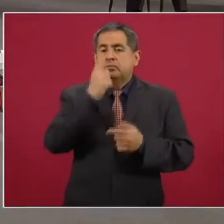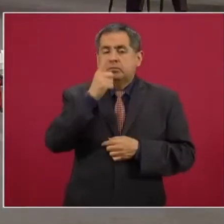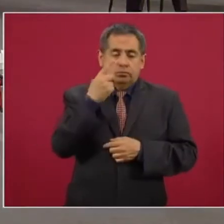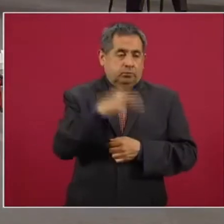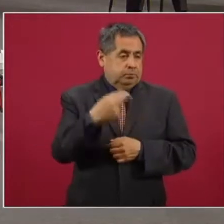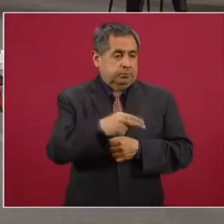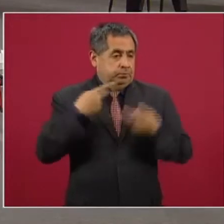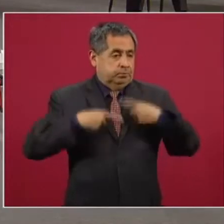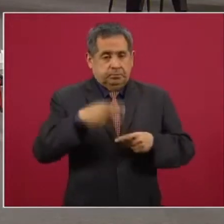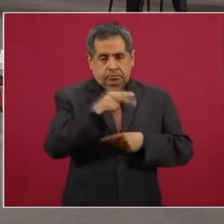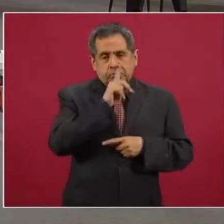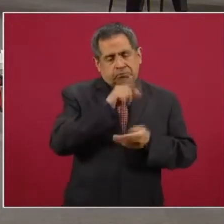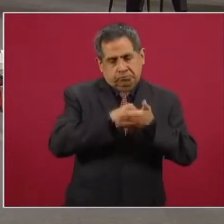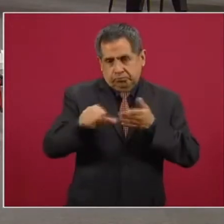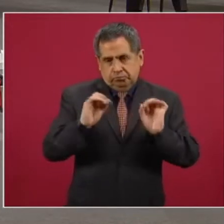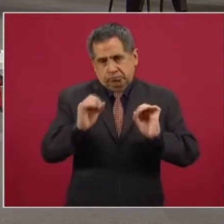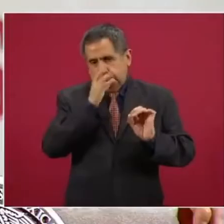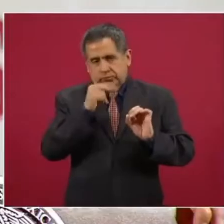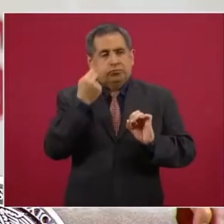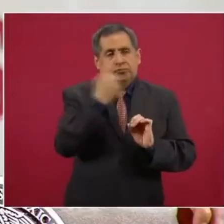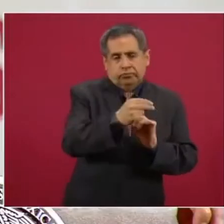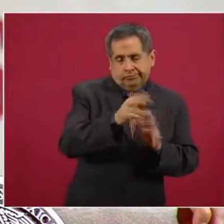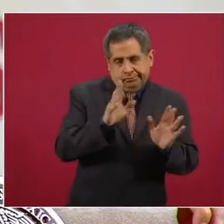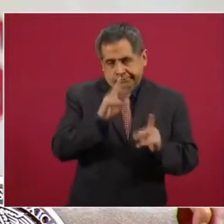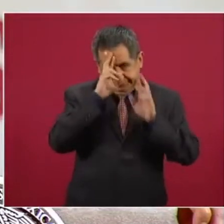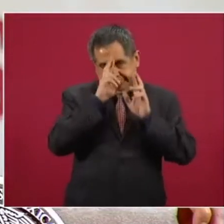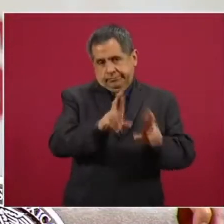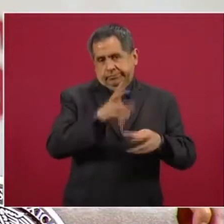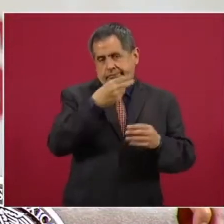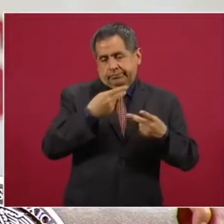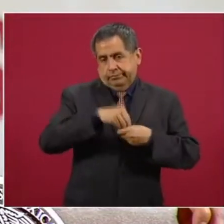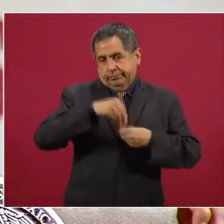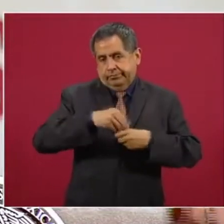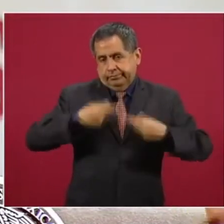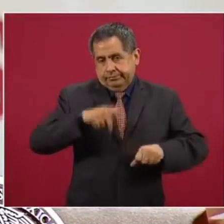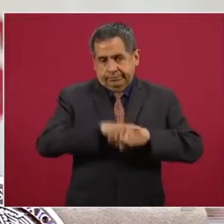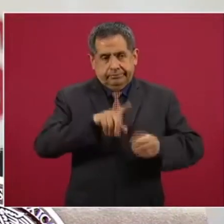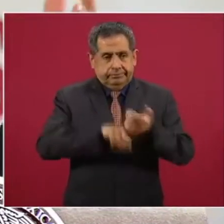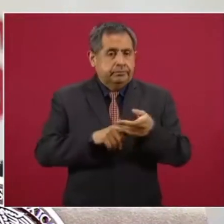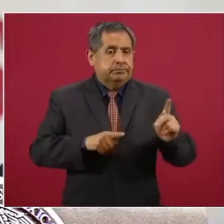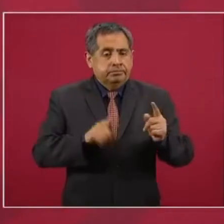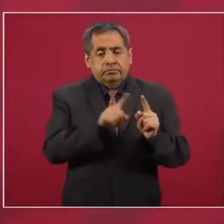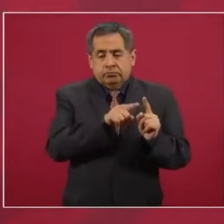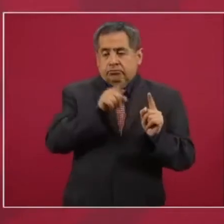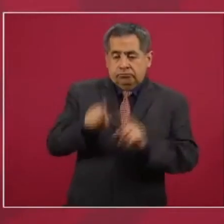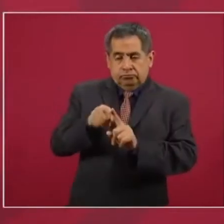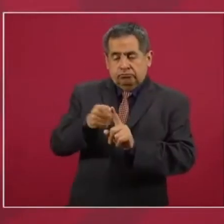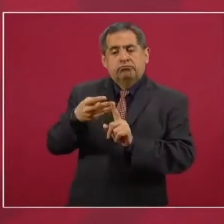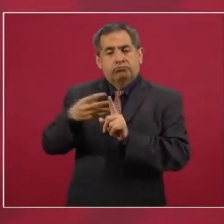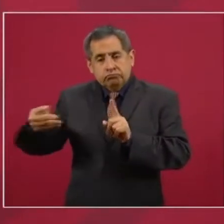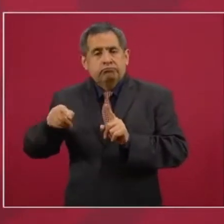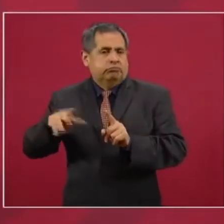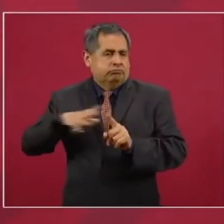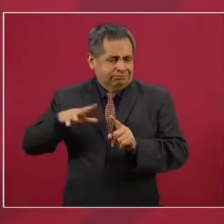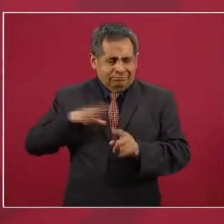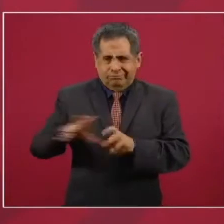confidencialidad de las personas, no se ponen nombres ni ninguna clase de identificadores, pero todo el resto es íntegra la base de datos